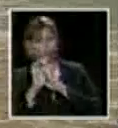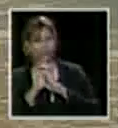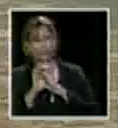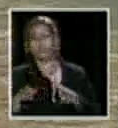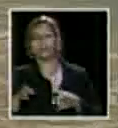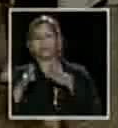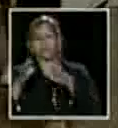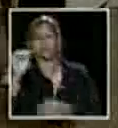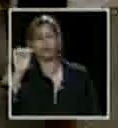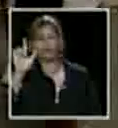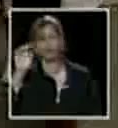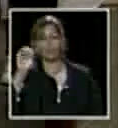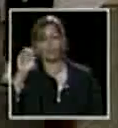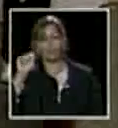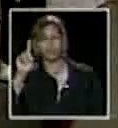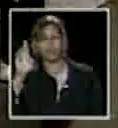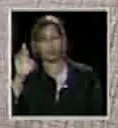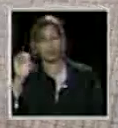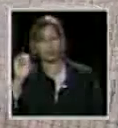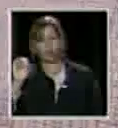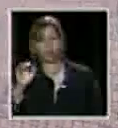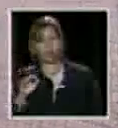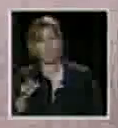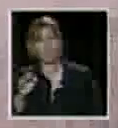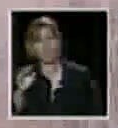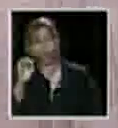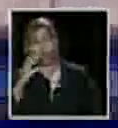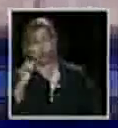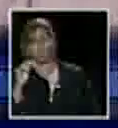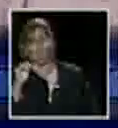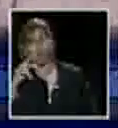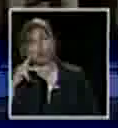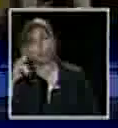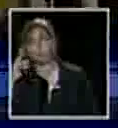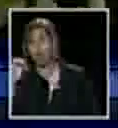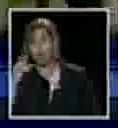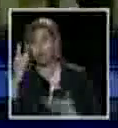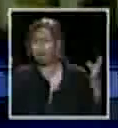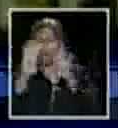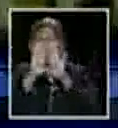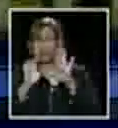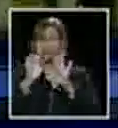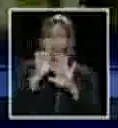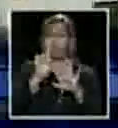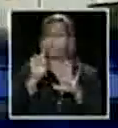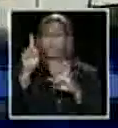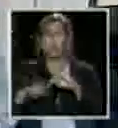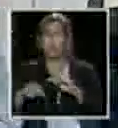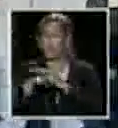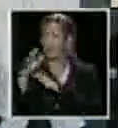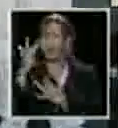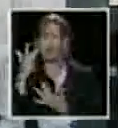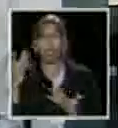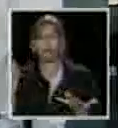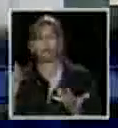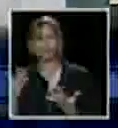la calle Almendro de Ocean Park es ejemplo de una historia que se repite en diferentes partes de Puerto Rico. Hoy, frente al Departamento de